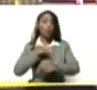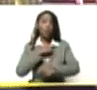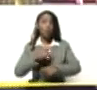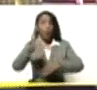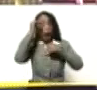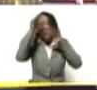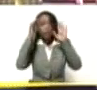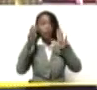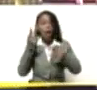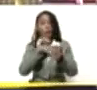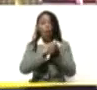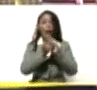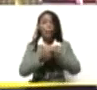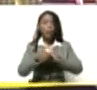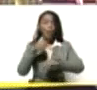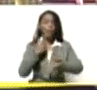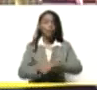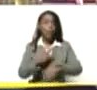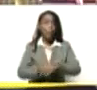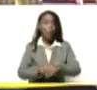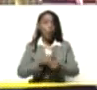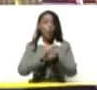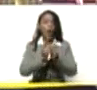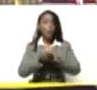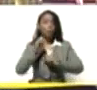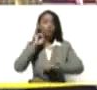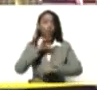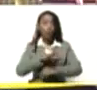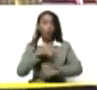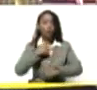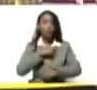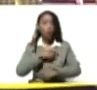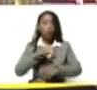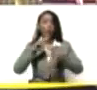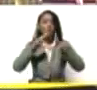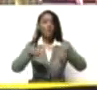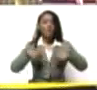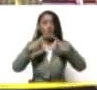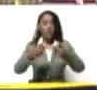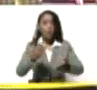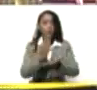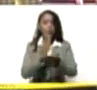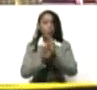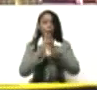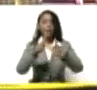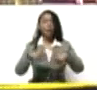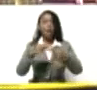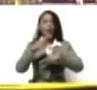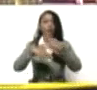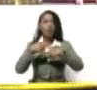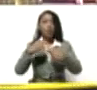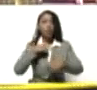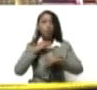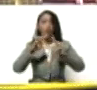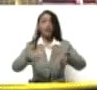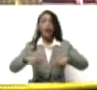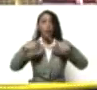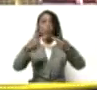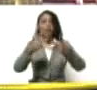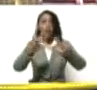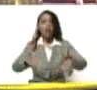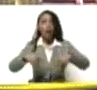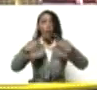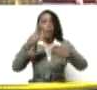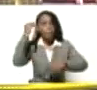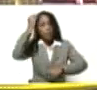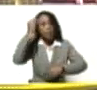atentos a los cambios del tiempo, a los cambios de historia, y estamos renovando, como buena revolución que somos, renovando nuestro